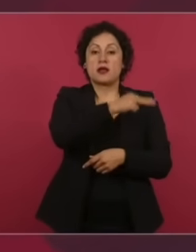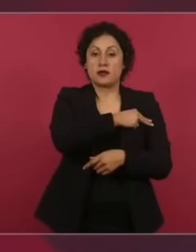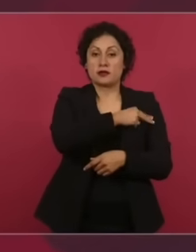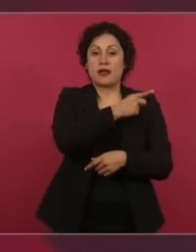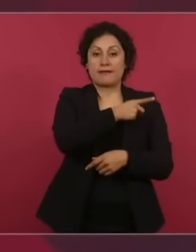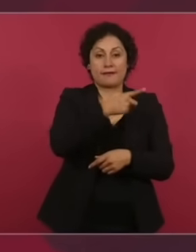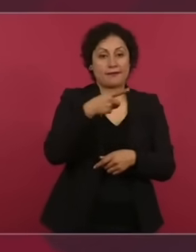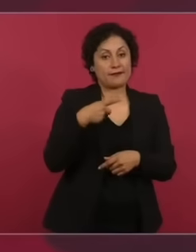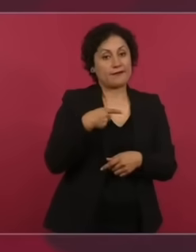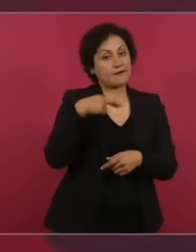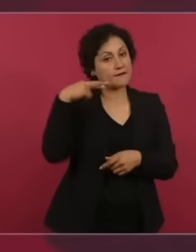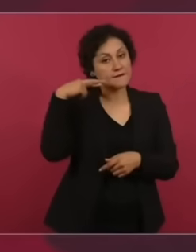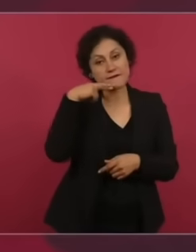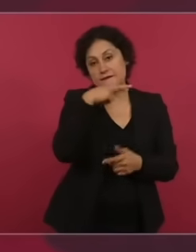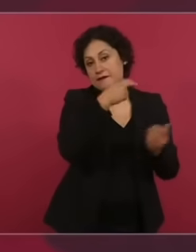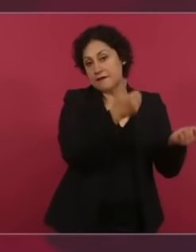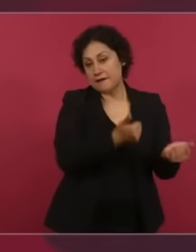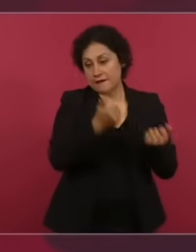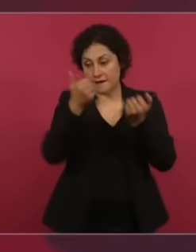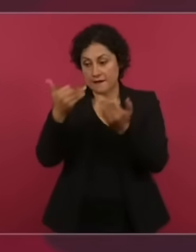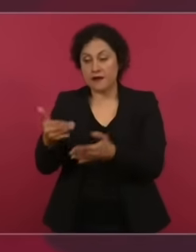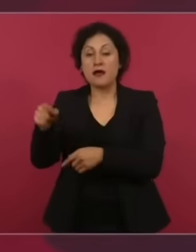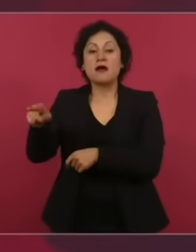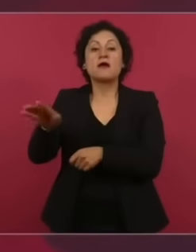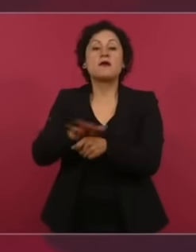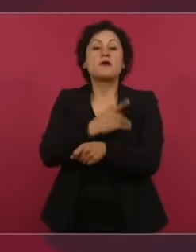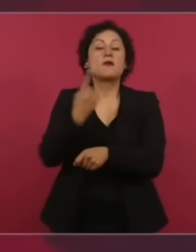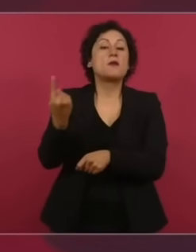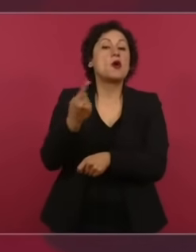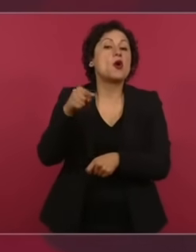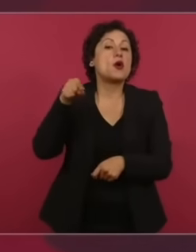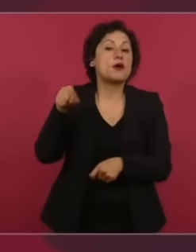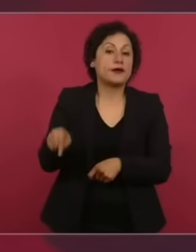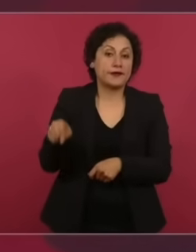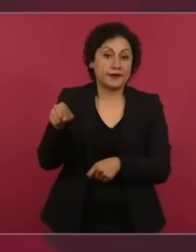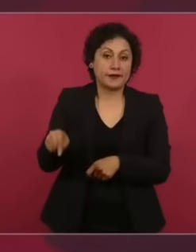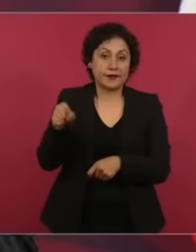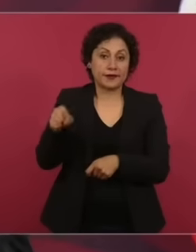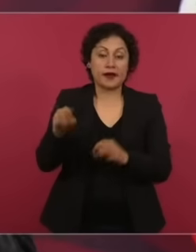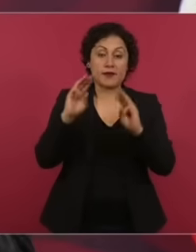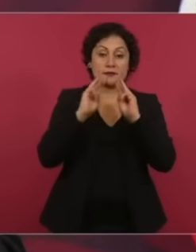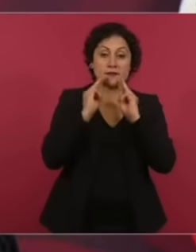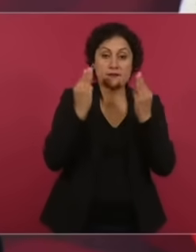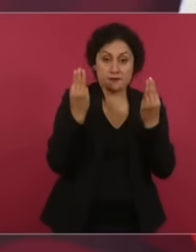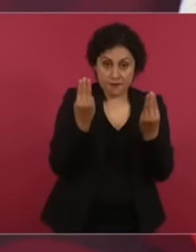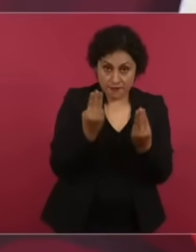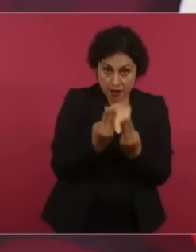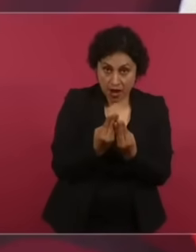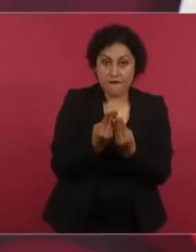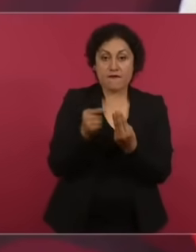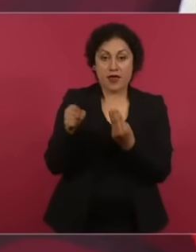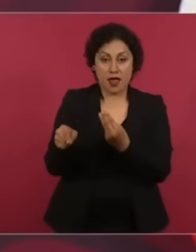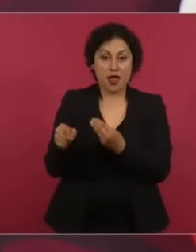los de las bandas, con apoyo de